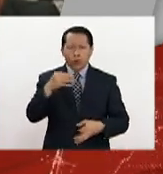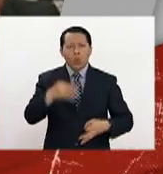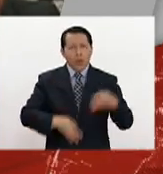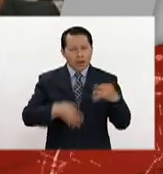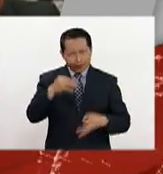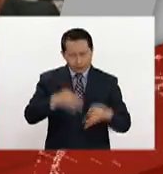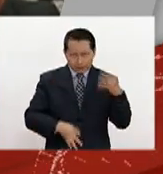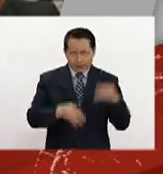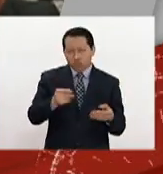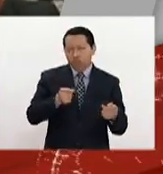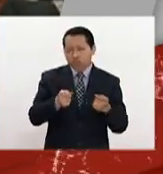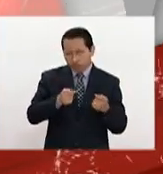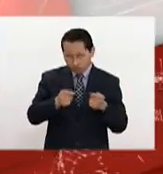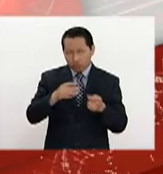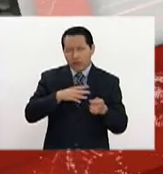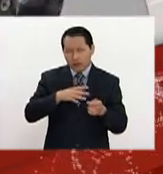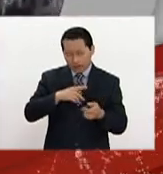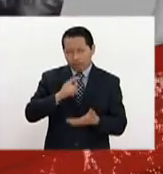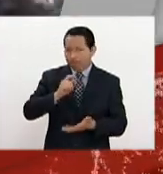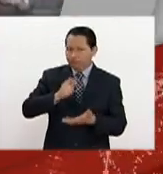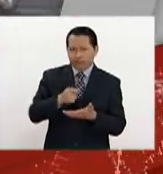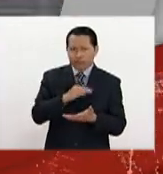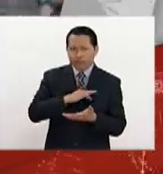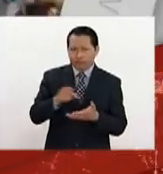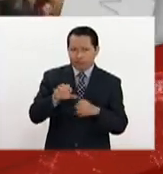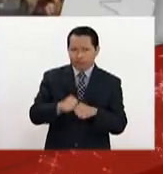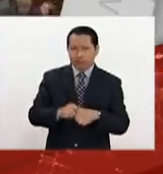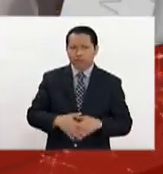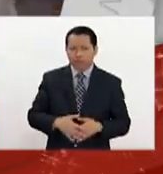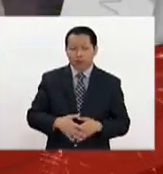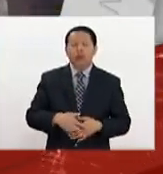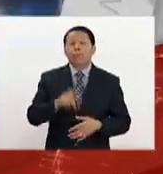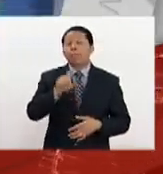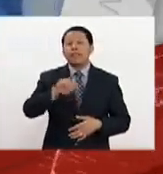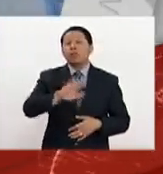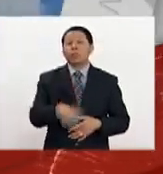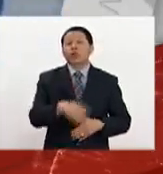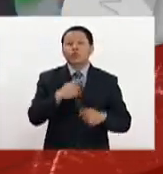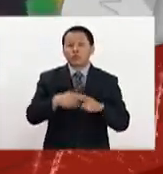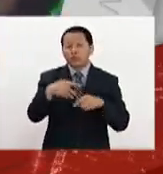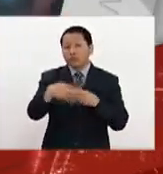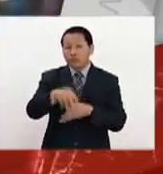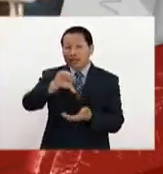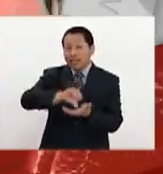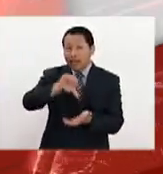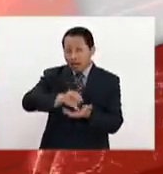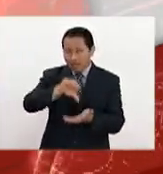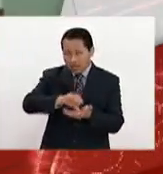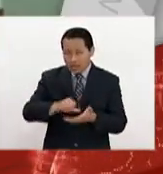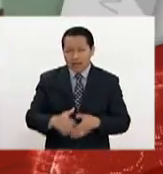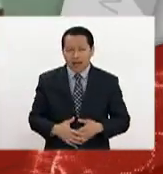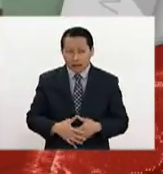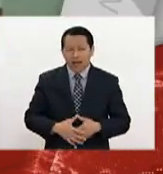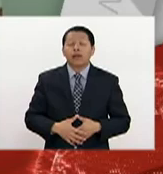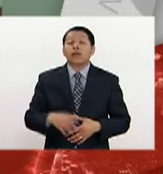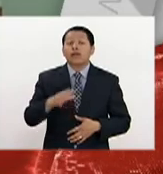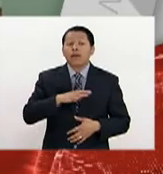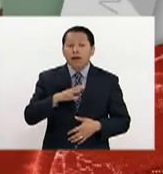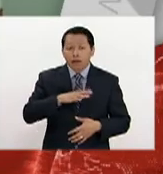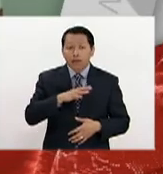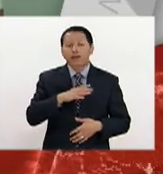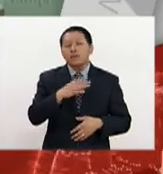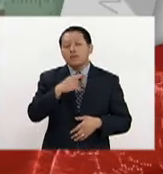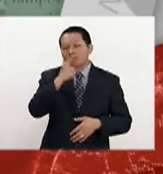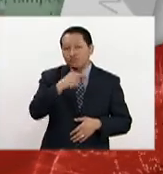control que otorgó la orden de aprehensión. Más de 20 muertos por protestas contra el gobierno en Irán. La merienda del